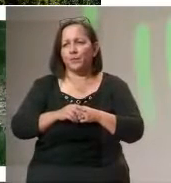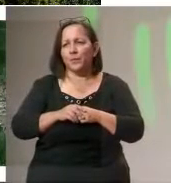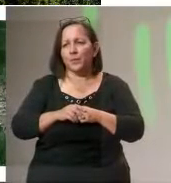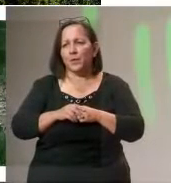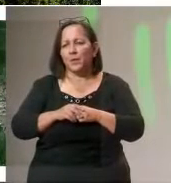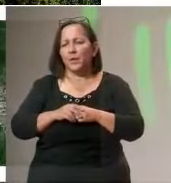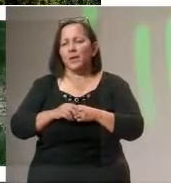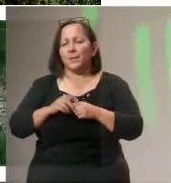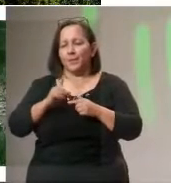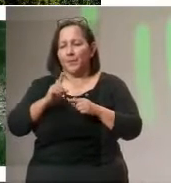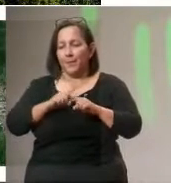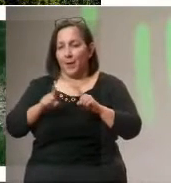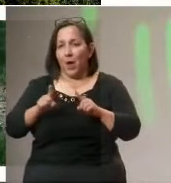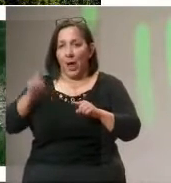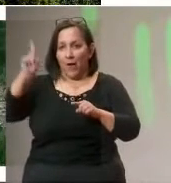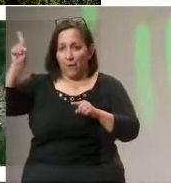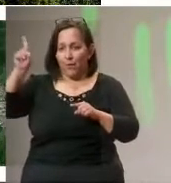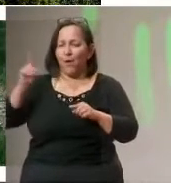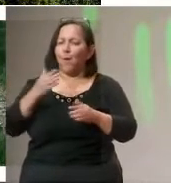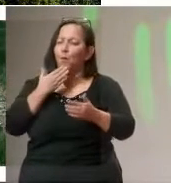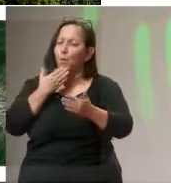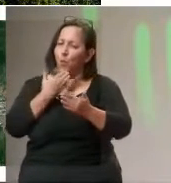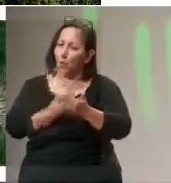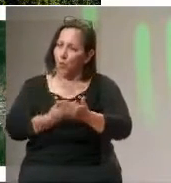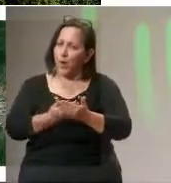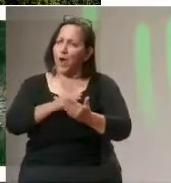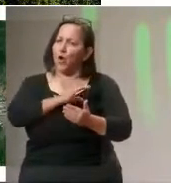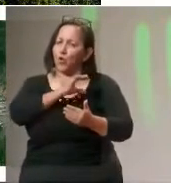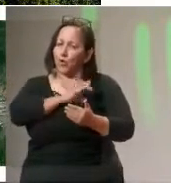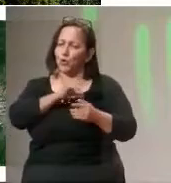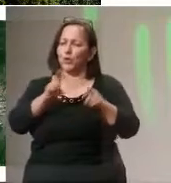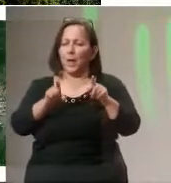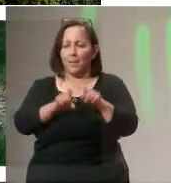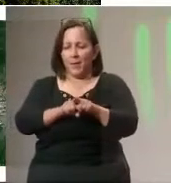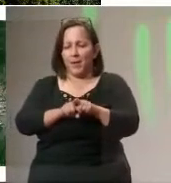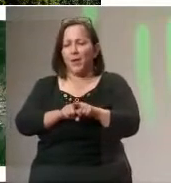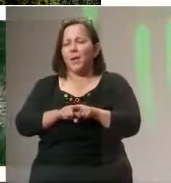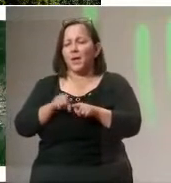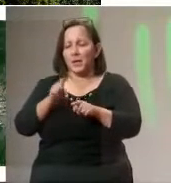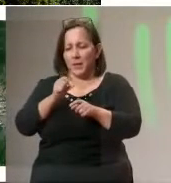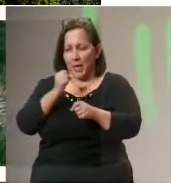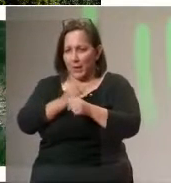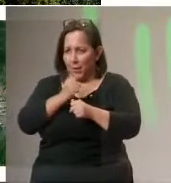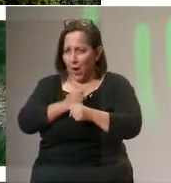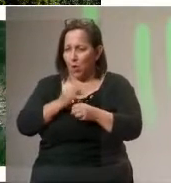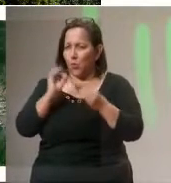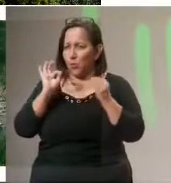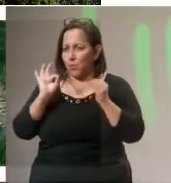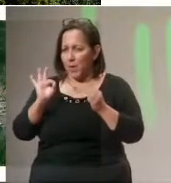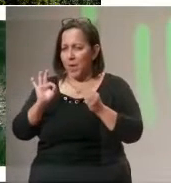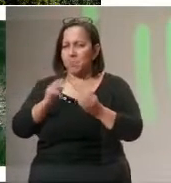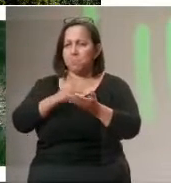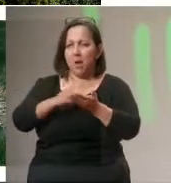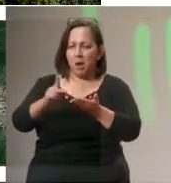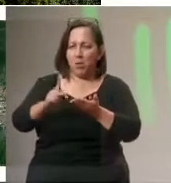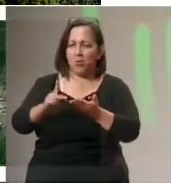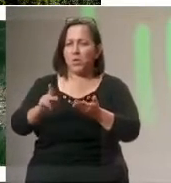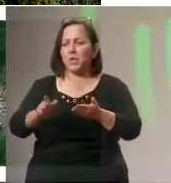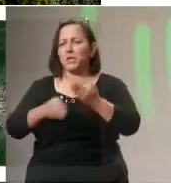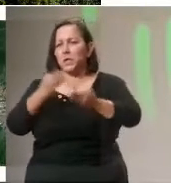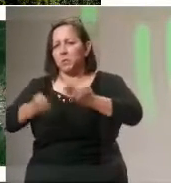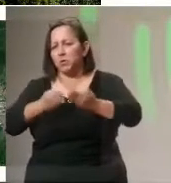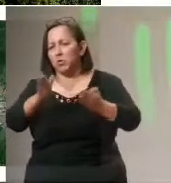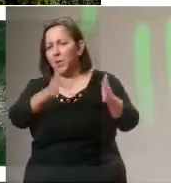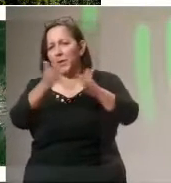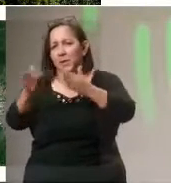condiciones muy buenas en la parte alta, habla muy bien del trabajo que se ha hecho en la parte alta de la cuenca, habla muy bien del pago de servicios ambientales, habla muy bien de la recuperación